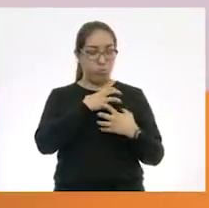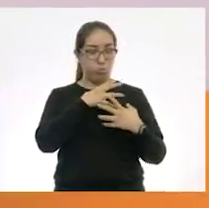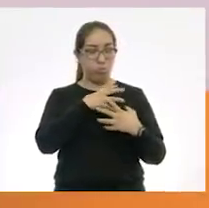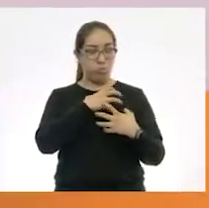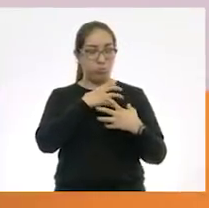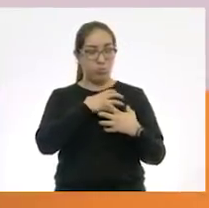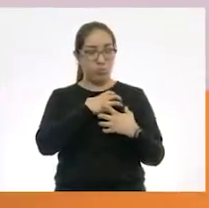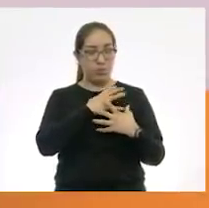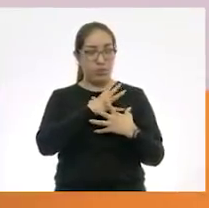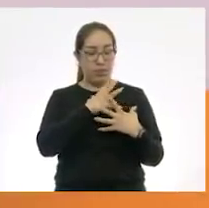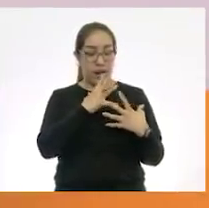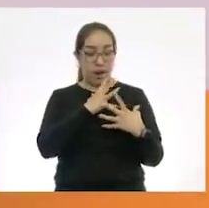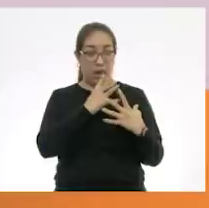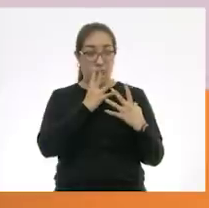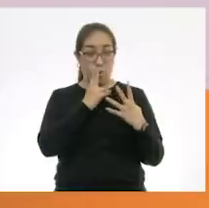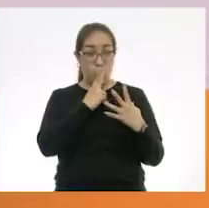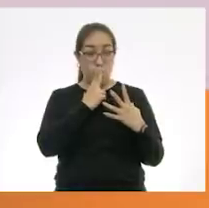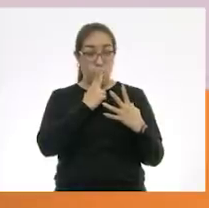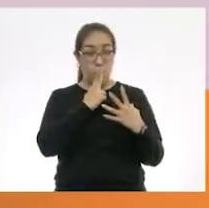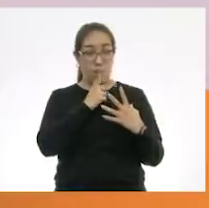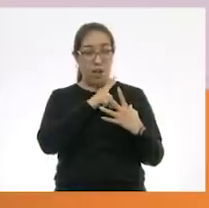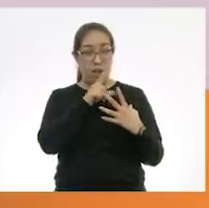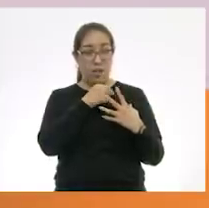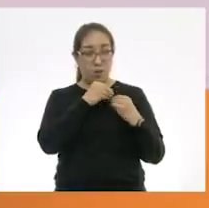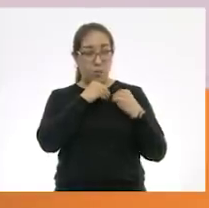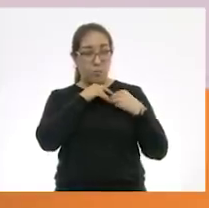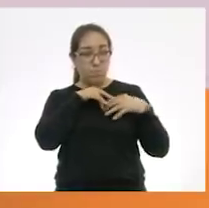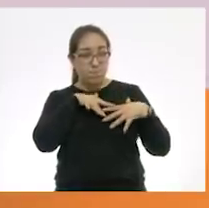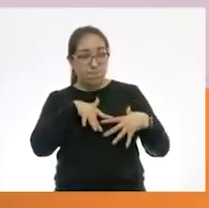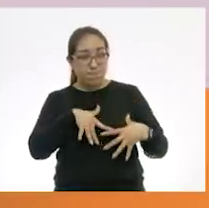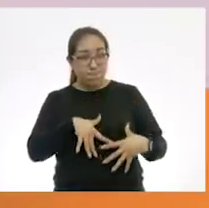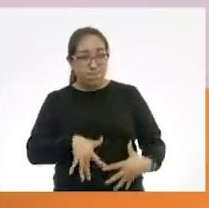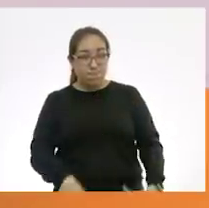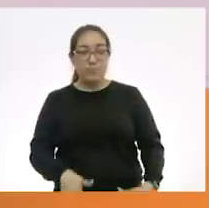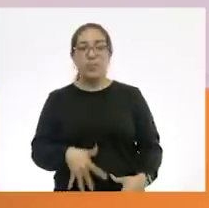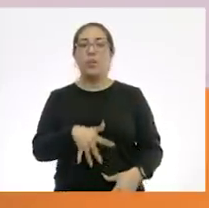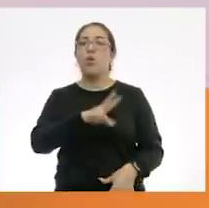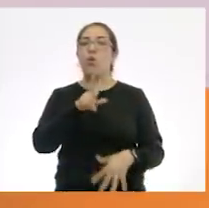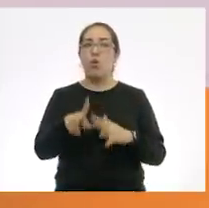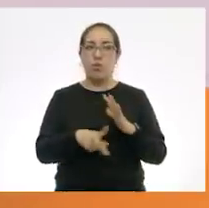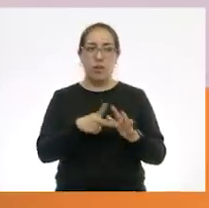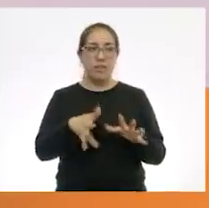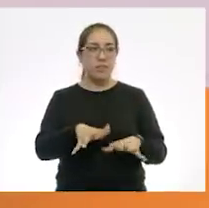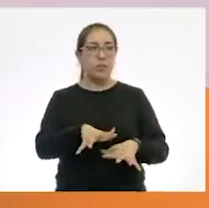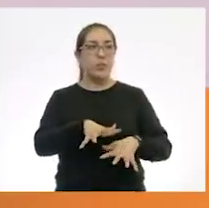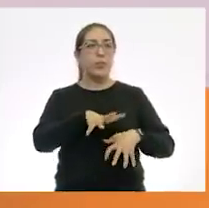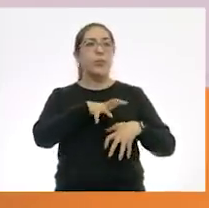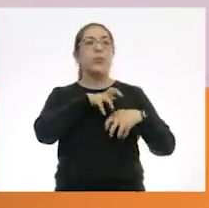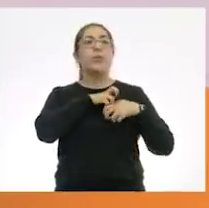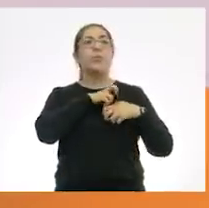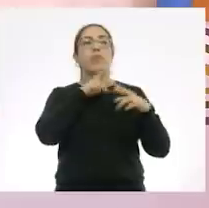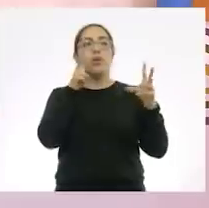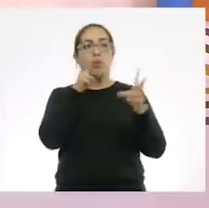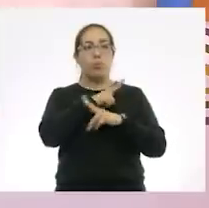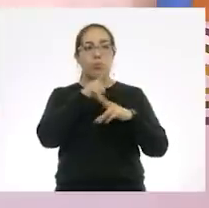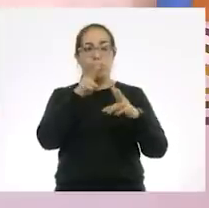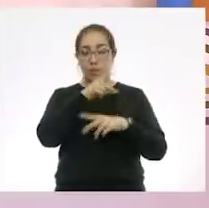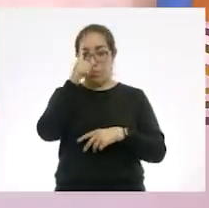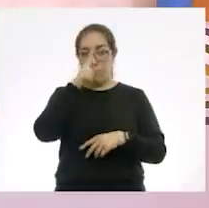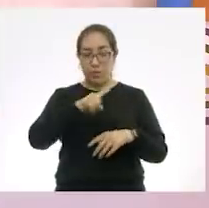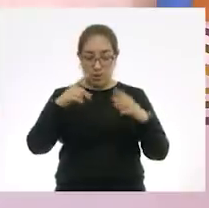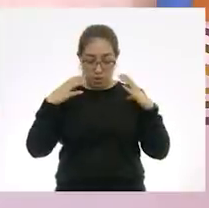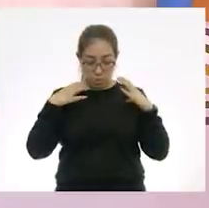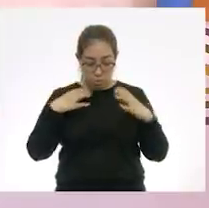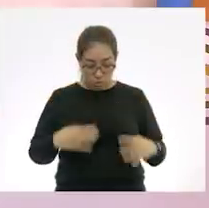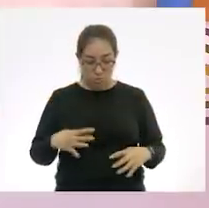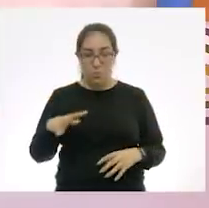que lo ocupó ese órgano, lo regresa. Vuelve a tomar oxígeno y otra vez vuelve a ir para que los órganos sigan teniendo esos nutrientes